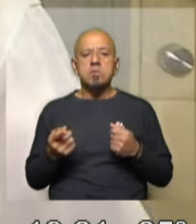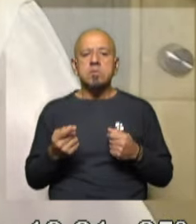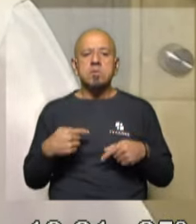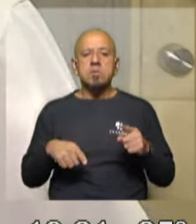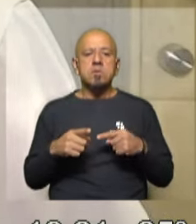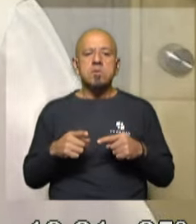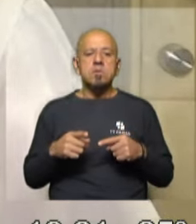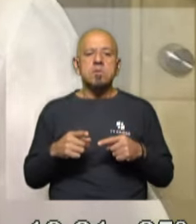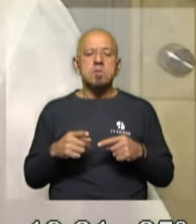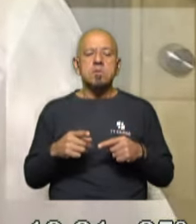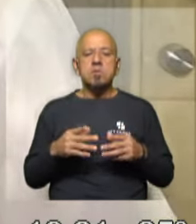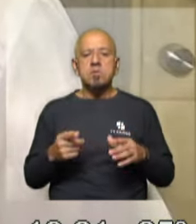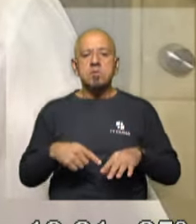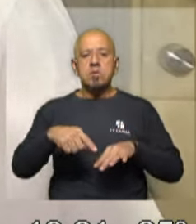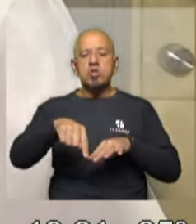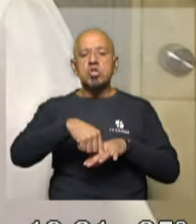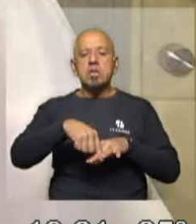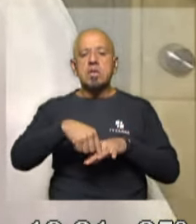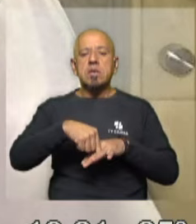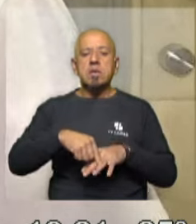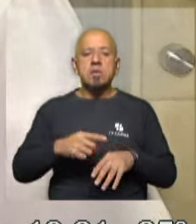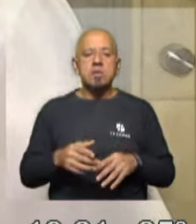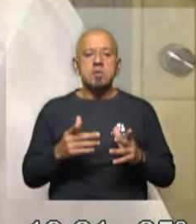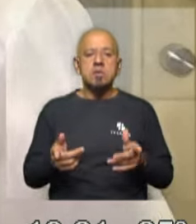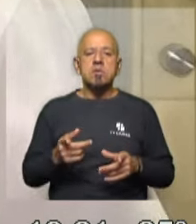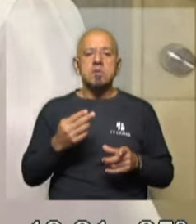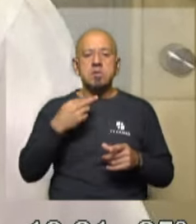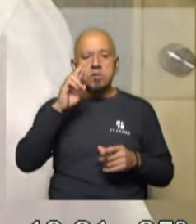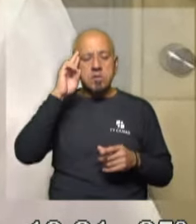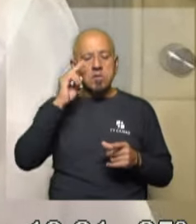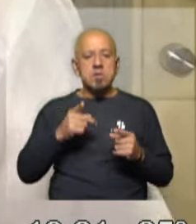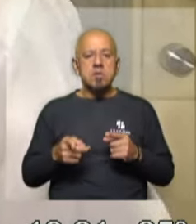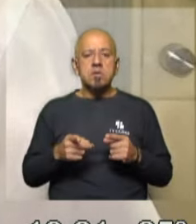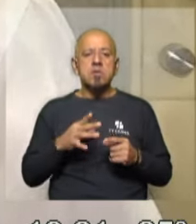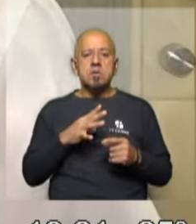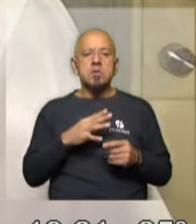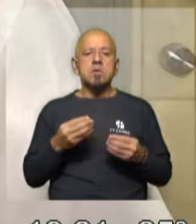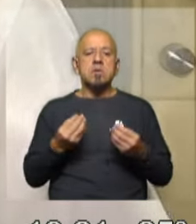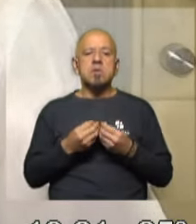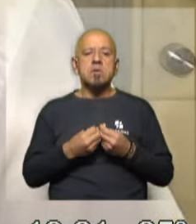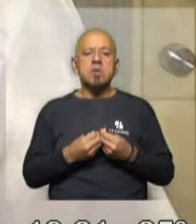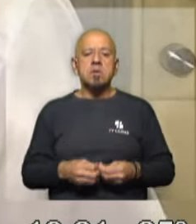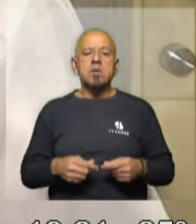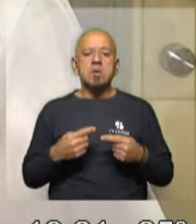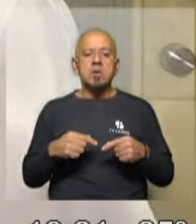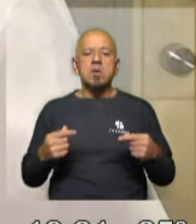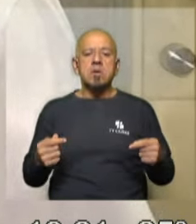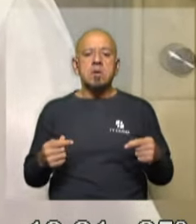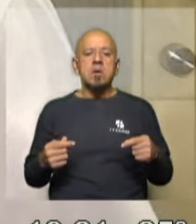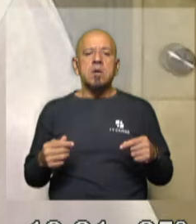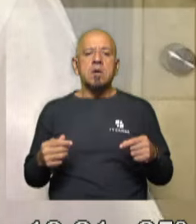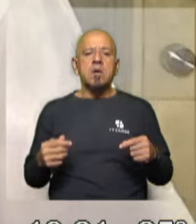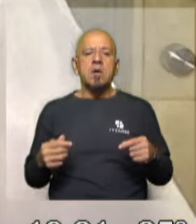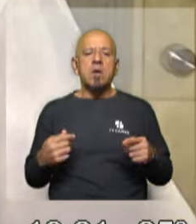con el calzado adecuado, no respetamos lo que es el pavimento, no respetamos. Hay muchas cosas que muchos no la